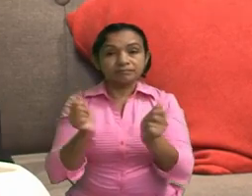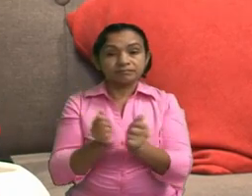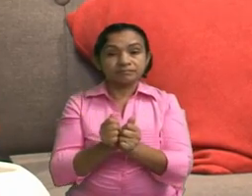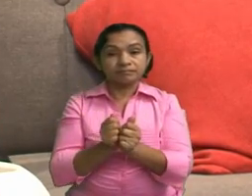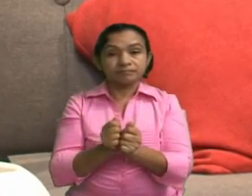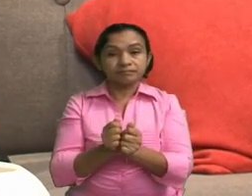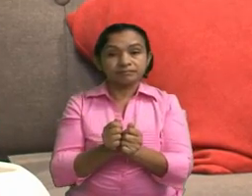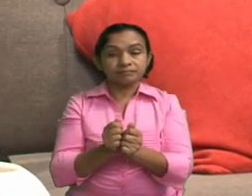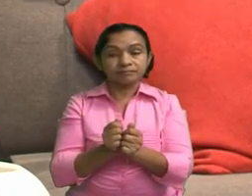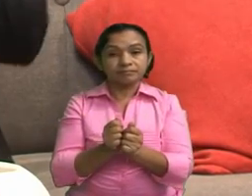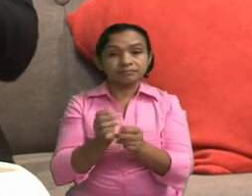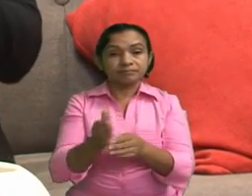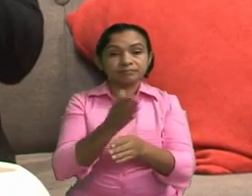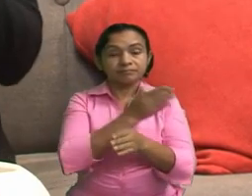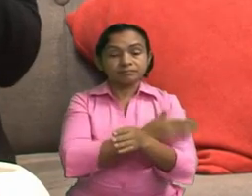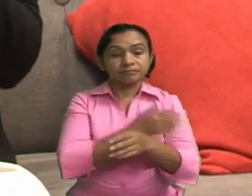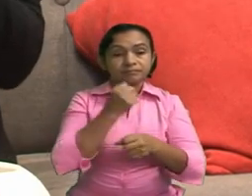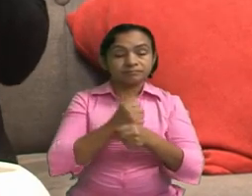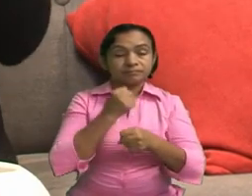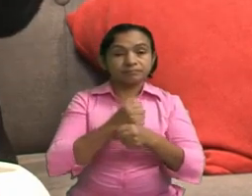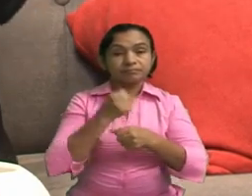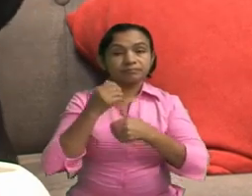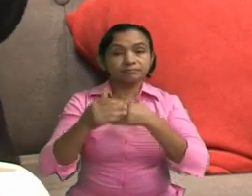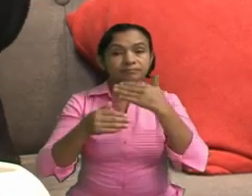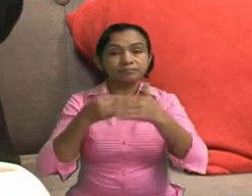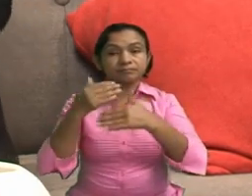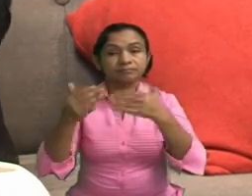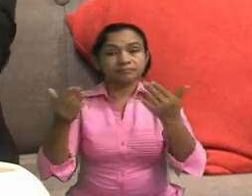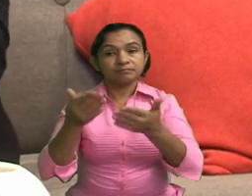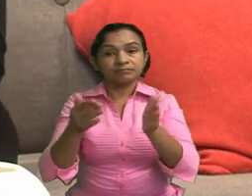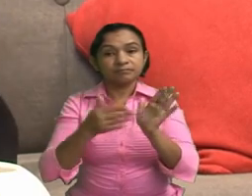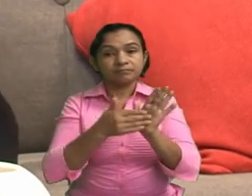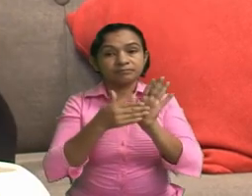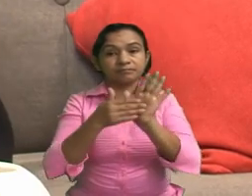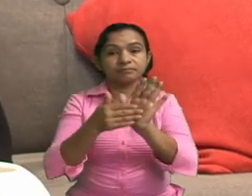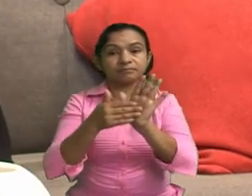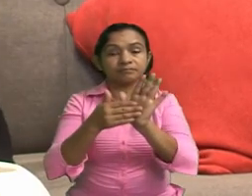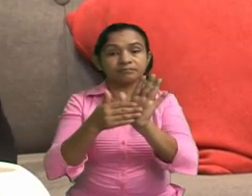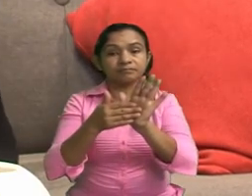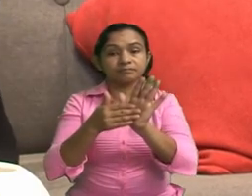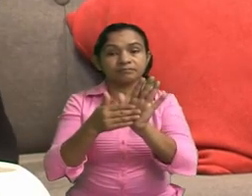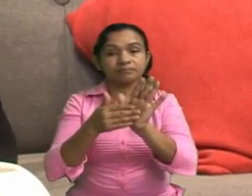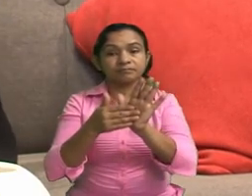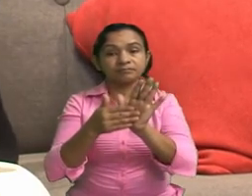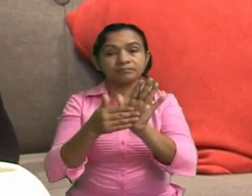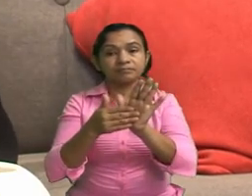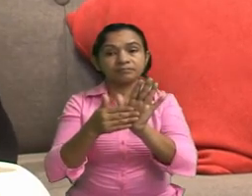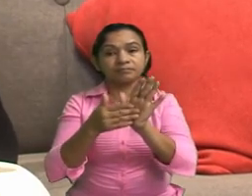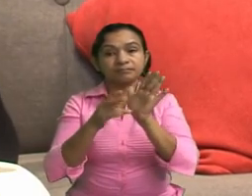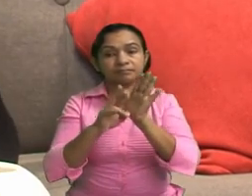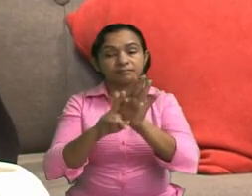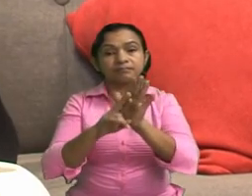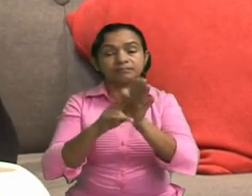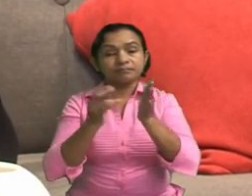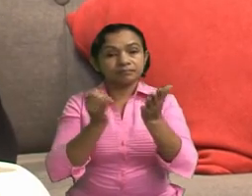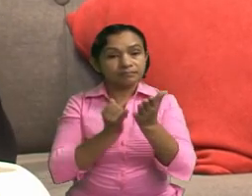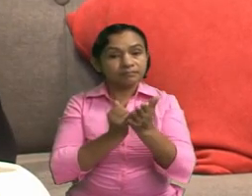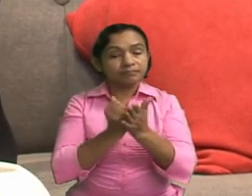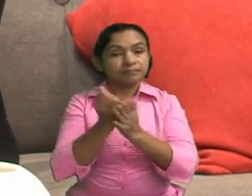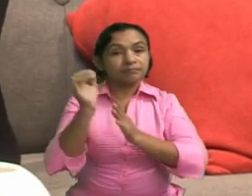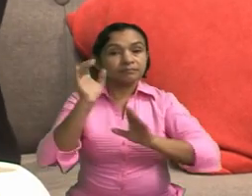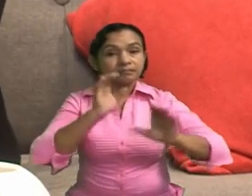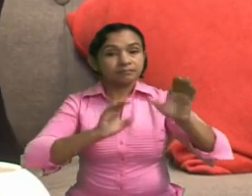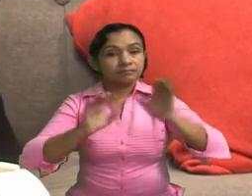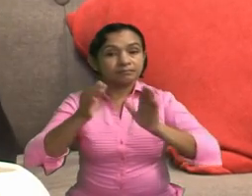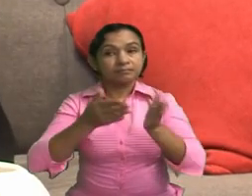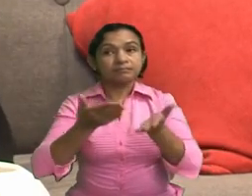existe todo un procedimiento, porque hay que demostrar a través de reportes científicos